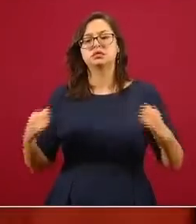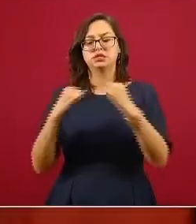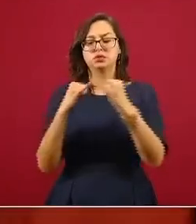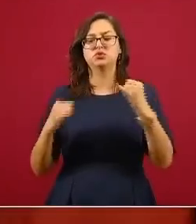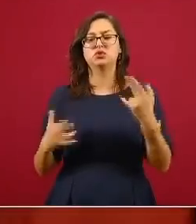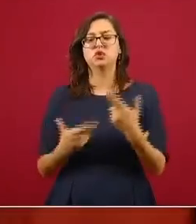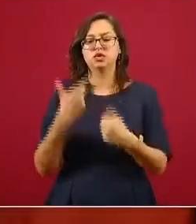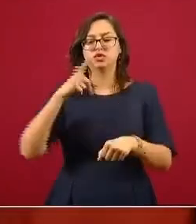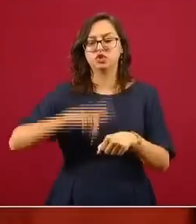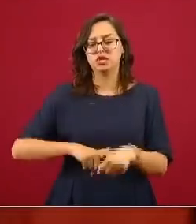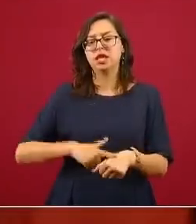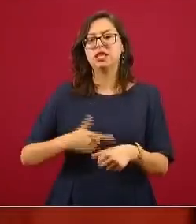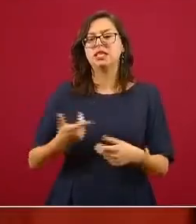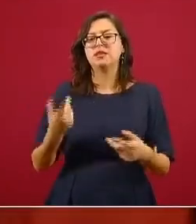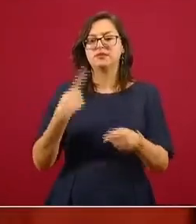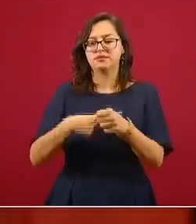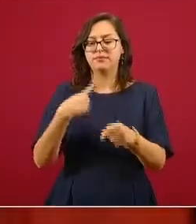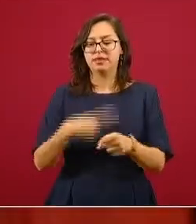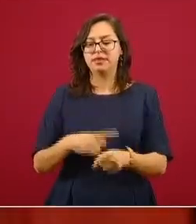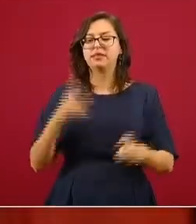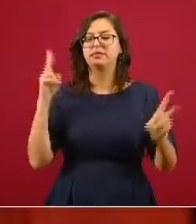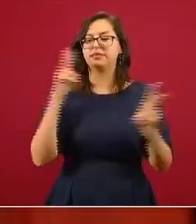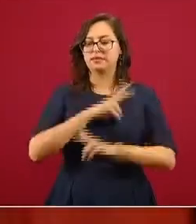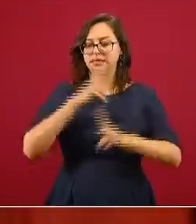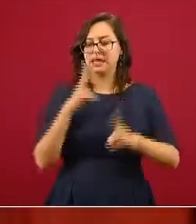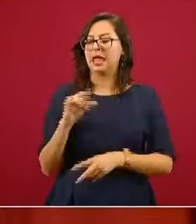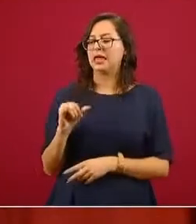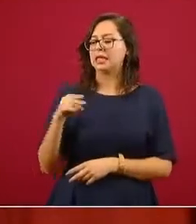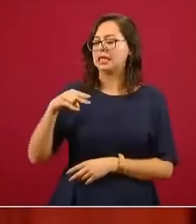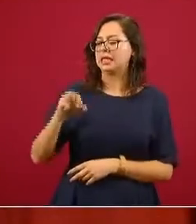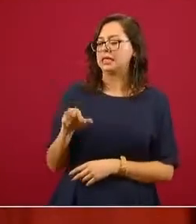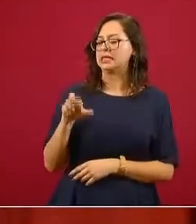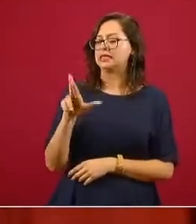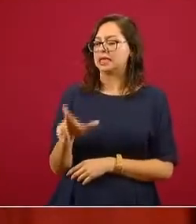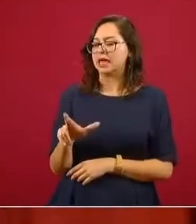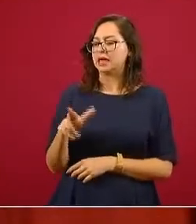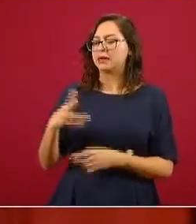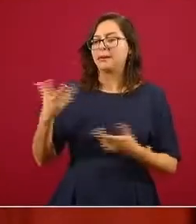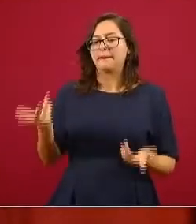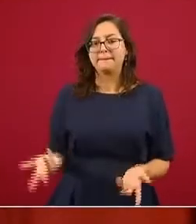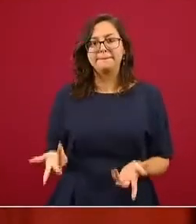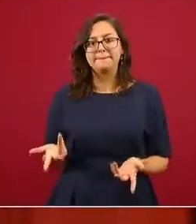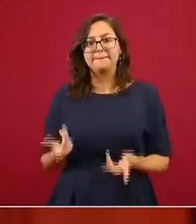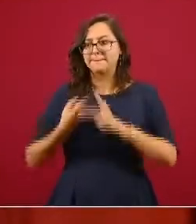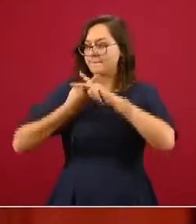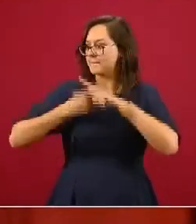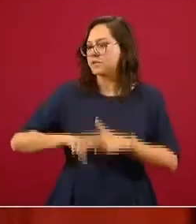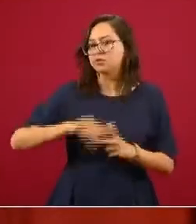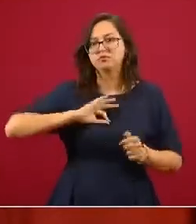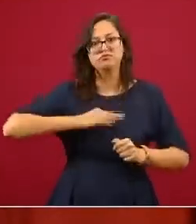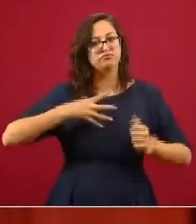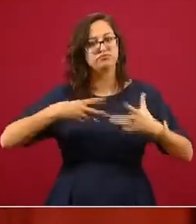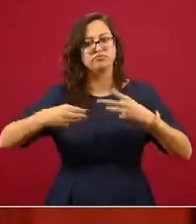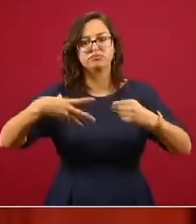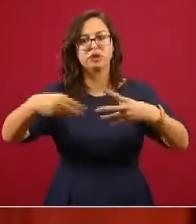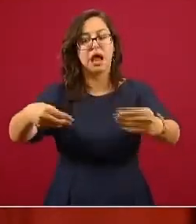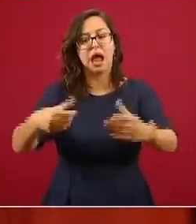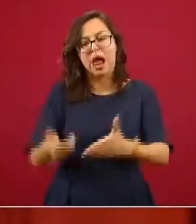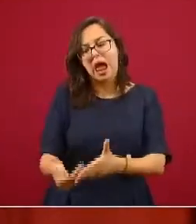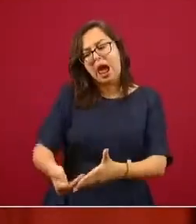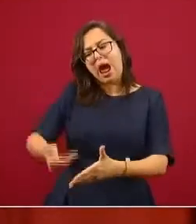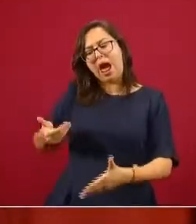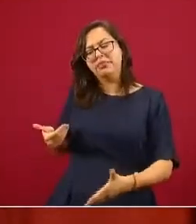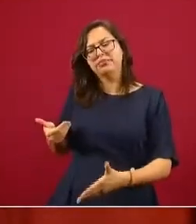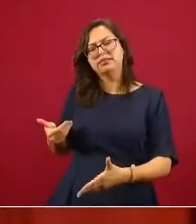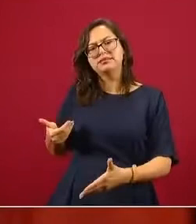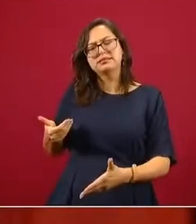Enfermedades Respiratorias. ¿Qué pasó? ¿Qué tan preparados estábamos? ¿Qué habíamos considerado